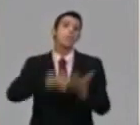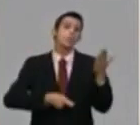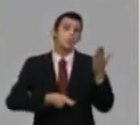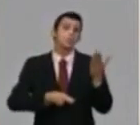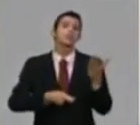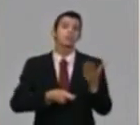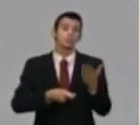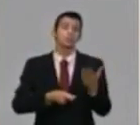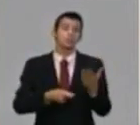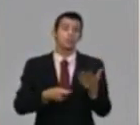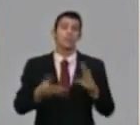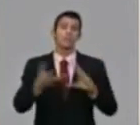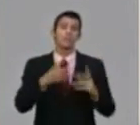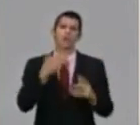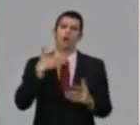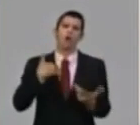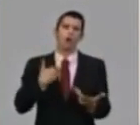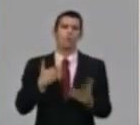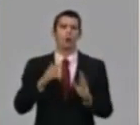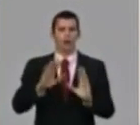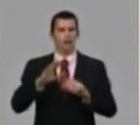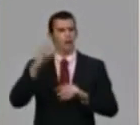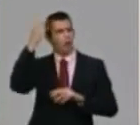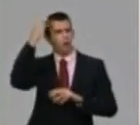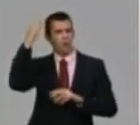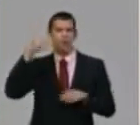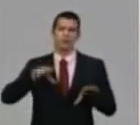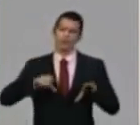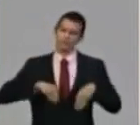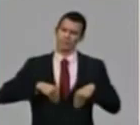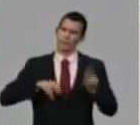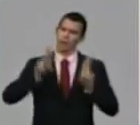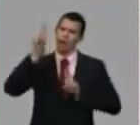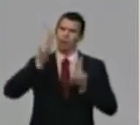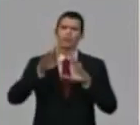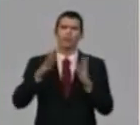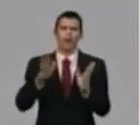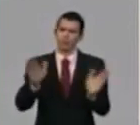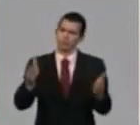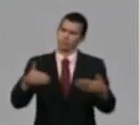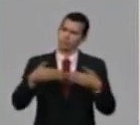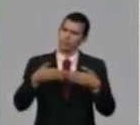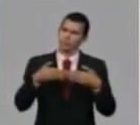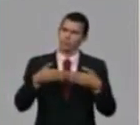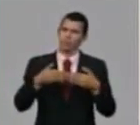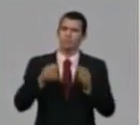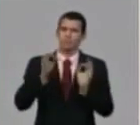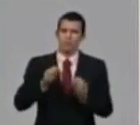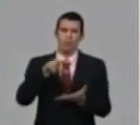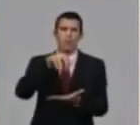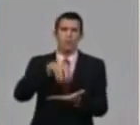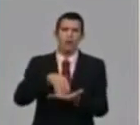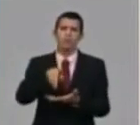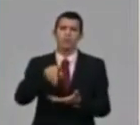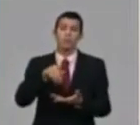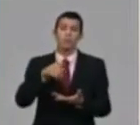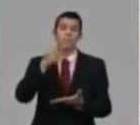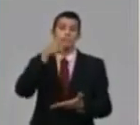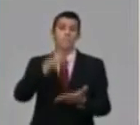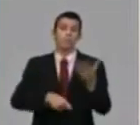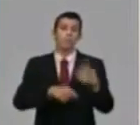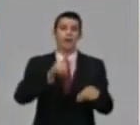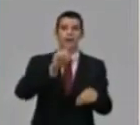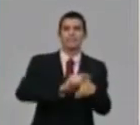multas. Una de las medidas aprobadas por el gobierno fue el cierre de las oficinas de control y cobro de multas. Eso fue implementado en un